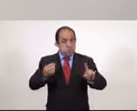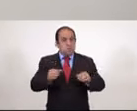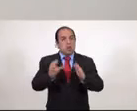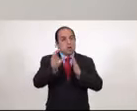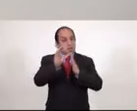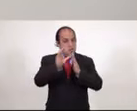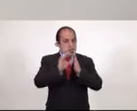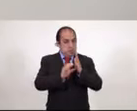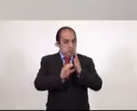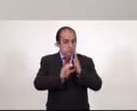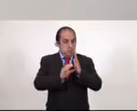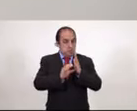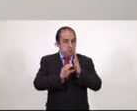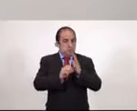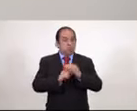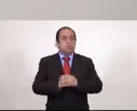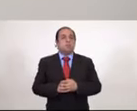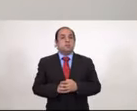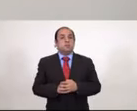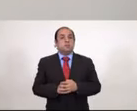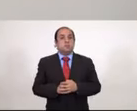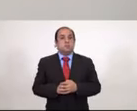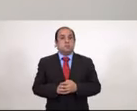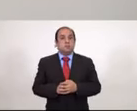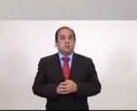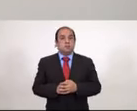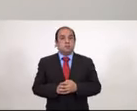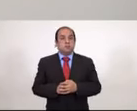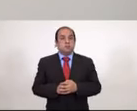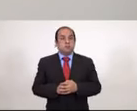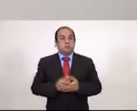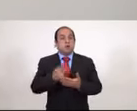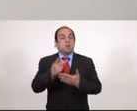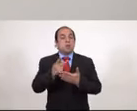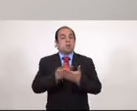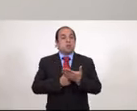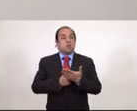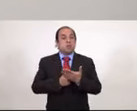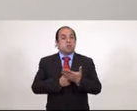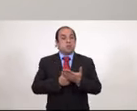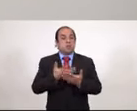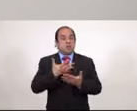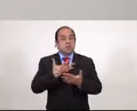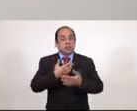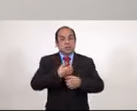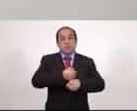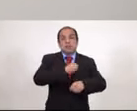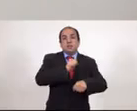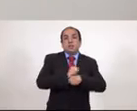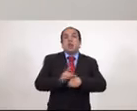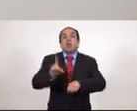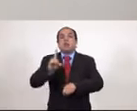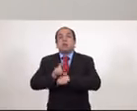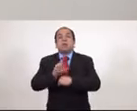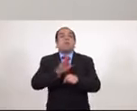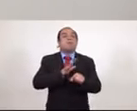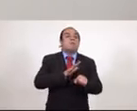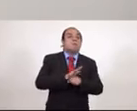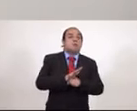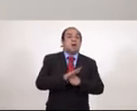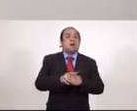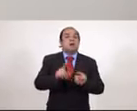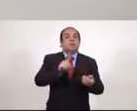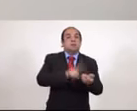calendarizada en programas de acción por semana, por día, con nuestros trabajadores para no